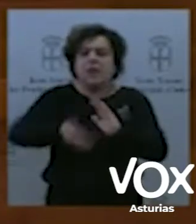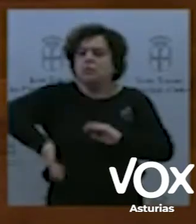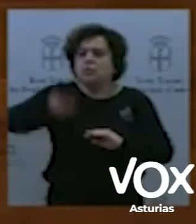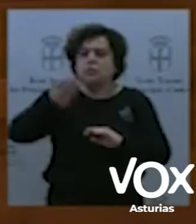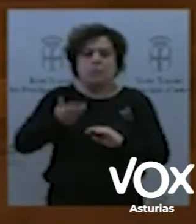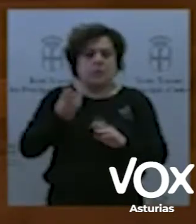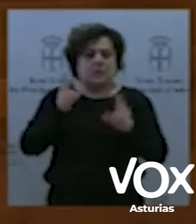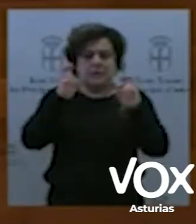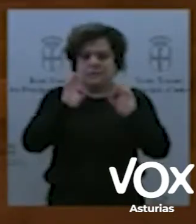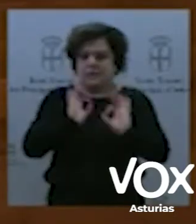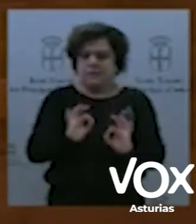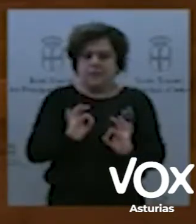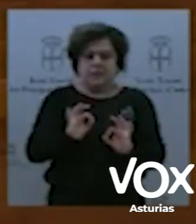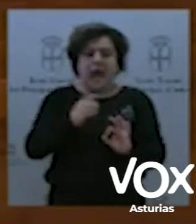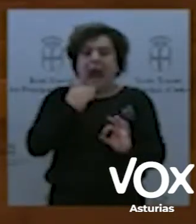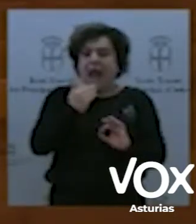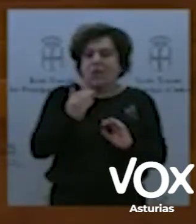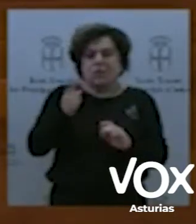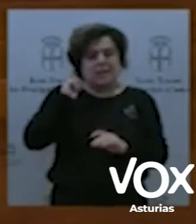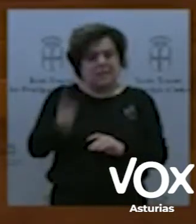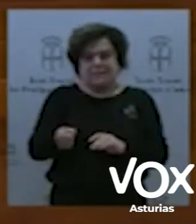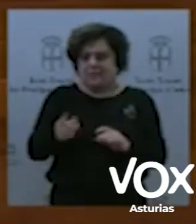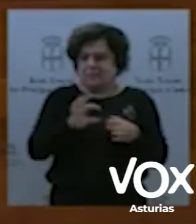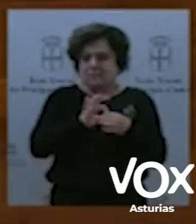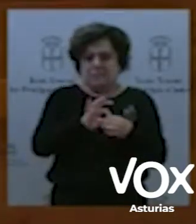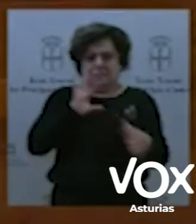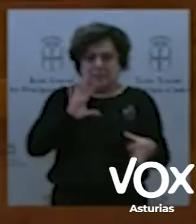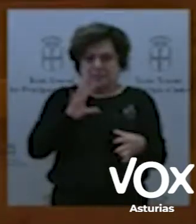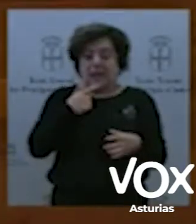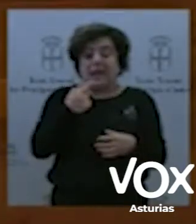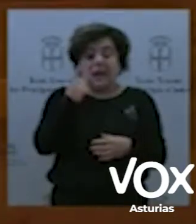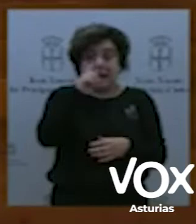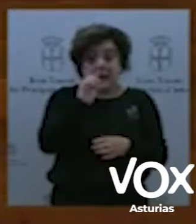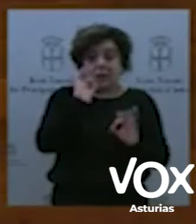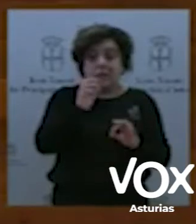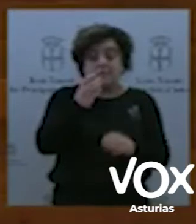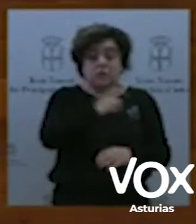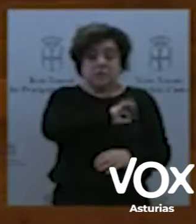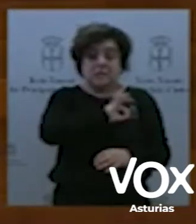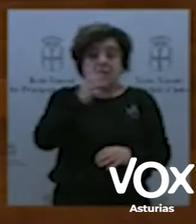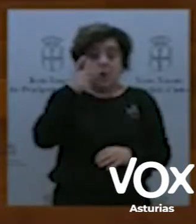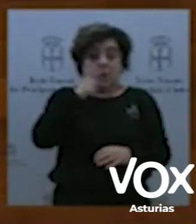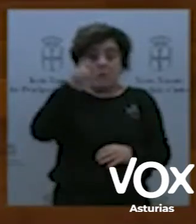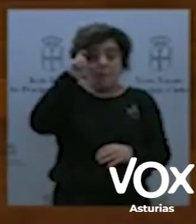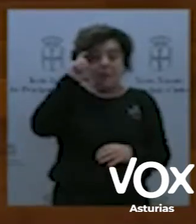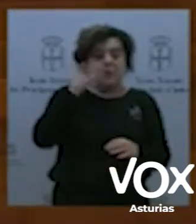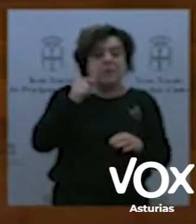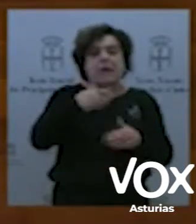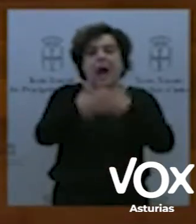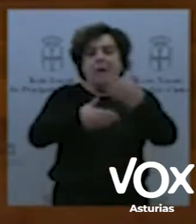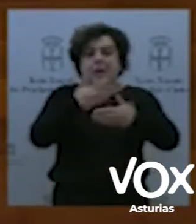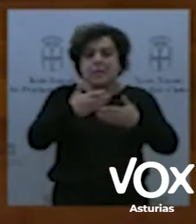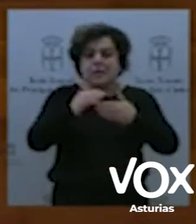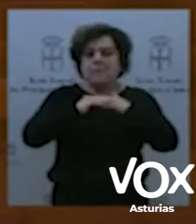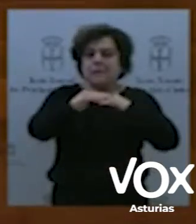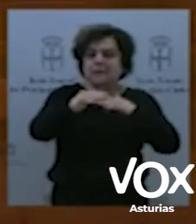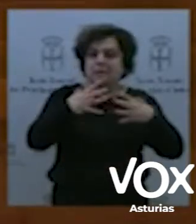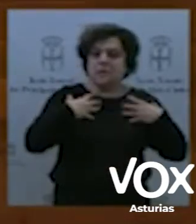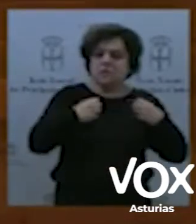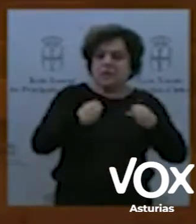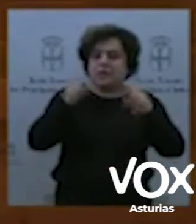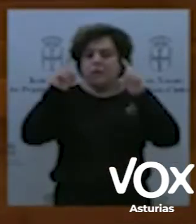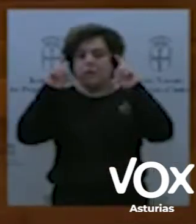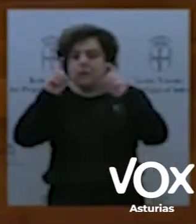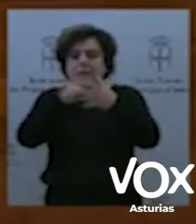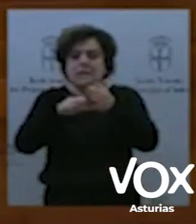también nos decía el señor Barbón que se debe avanzar en el mantenimiento de la sanidad y la educación, con especial hincapié en la atención primaria en el